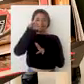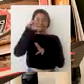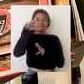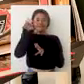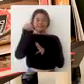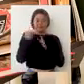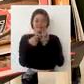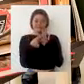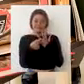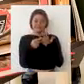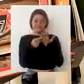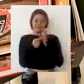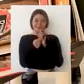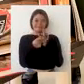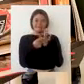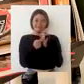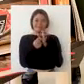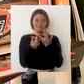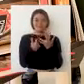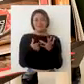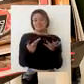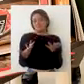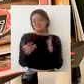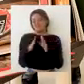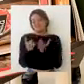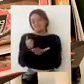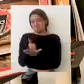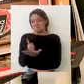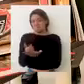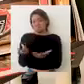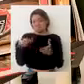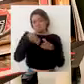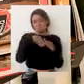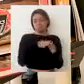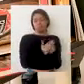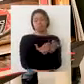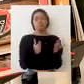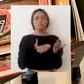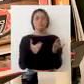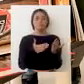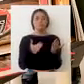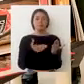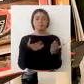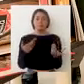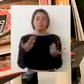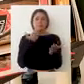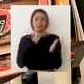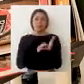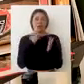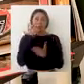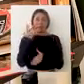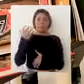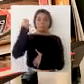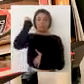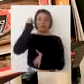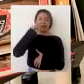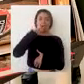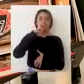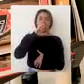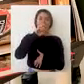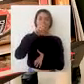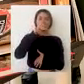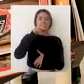estos momentos, y también, por ejemplo, yéndonos mucho más atrás, hay de Pokémon,